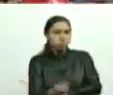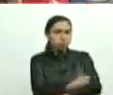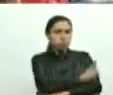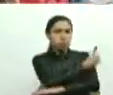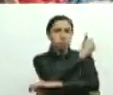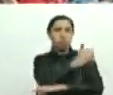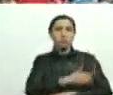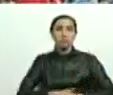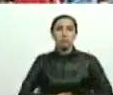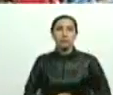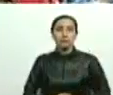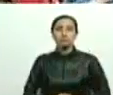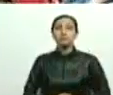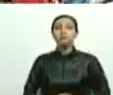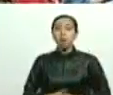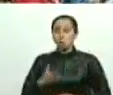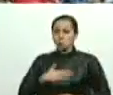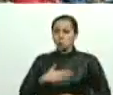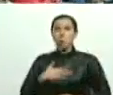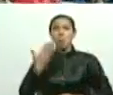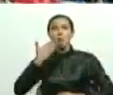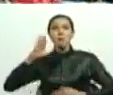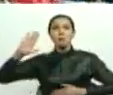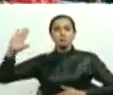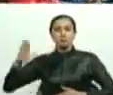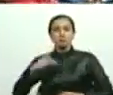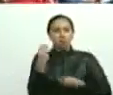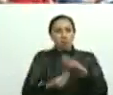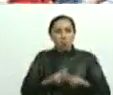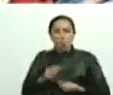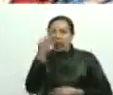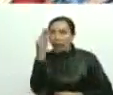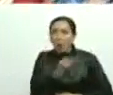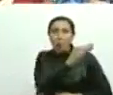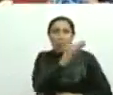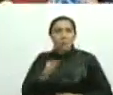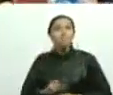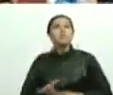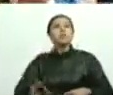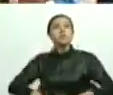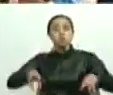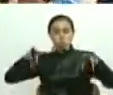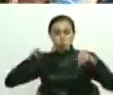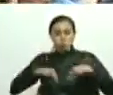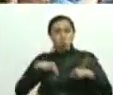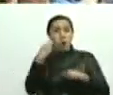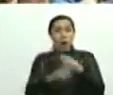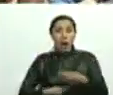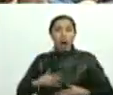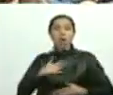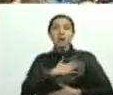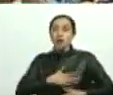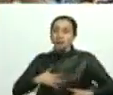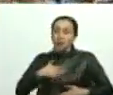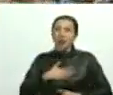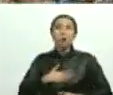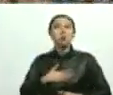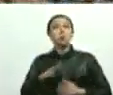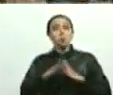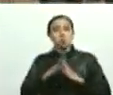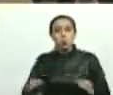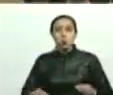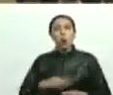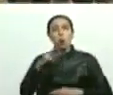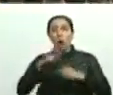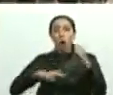concejal, me comprometo a, primero, asumir con pasión, amor y fervor la construcción